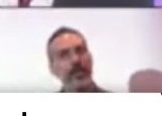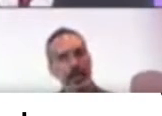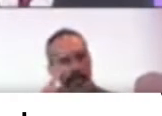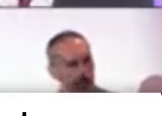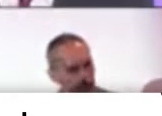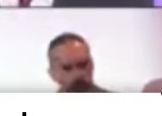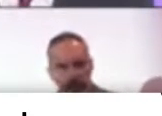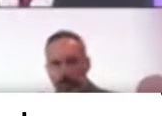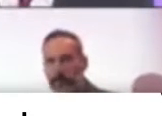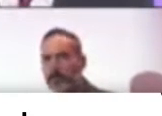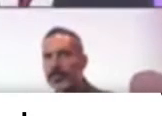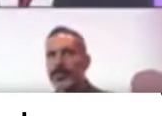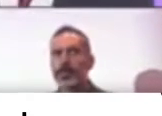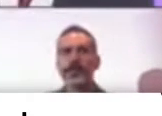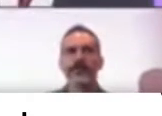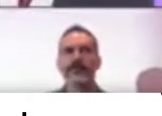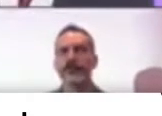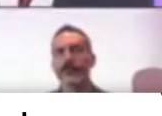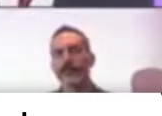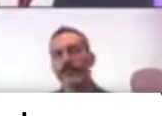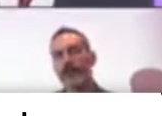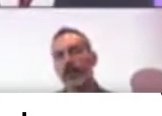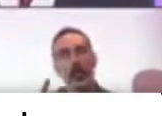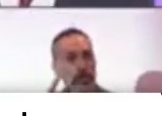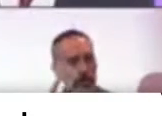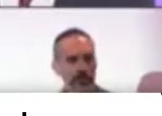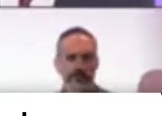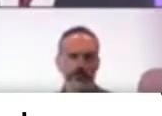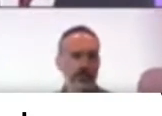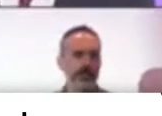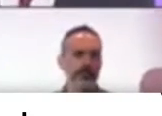vigila, se espía ni se persigue.